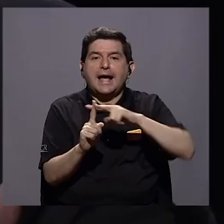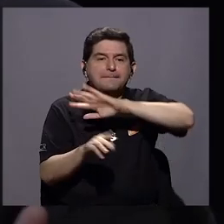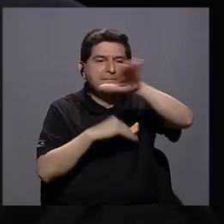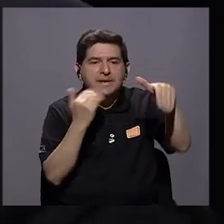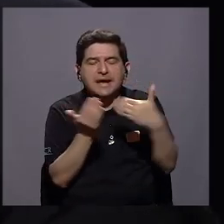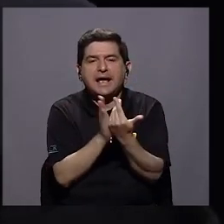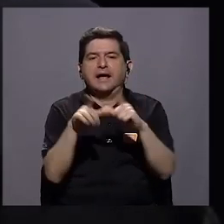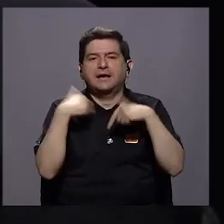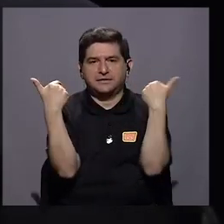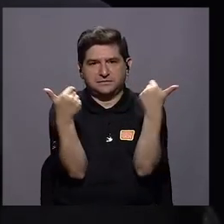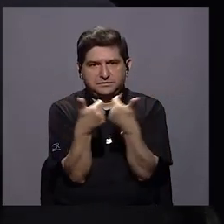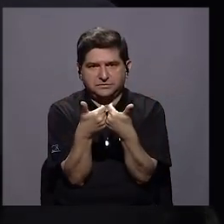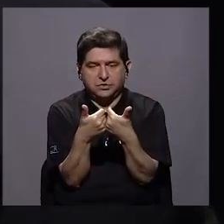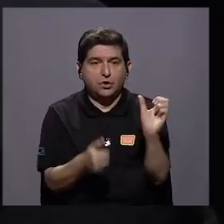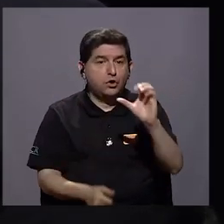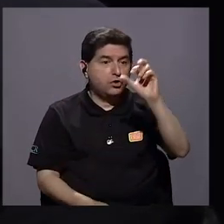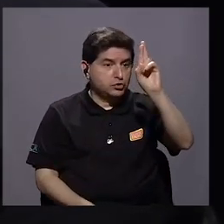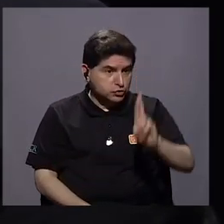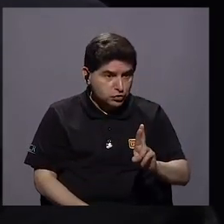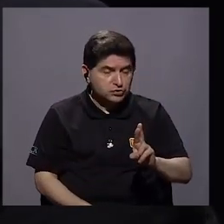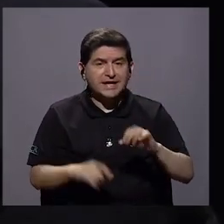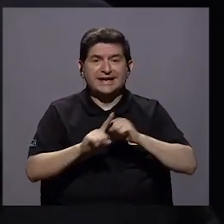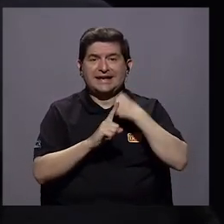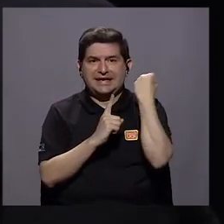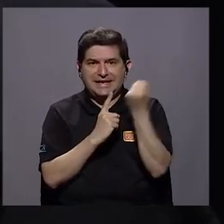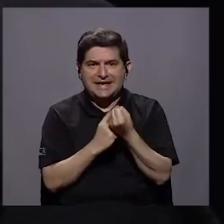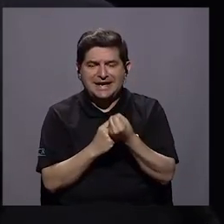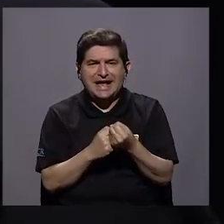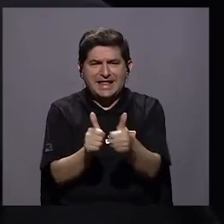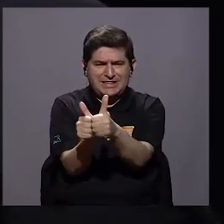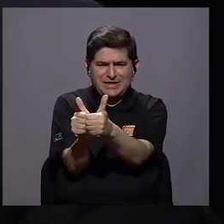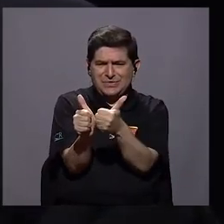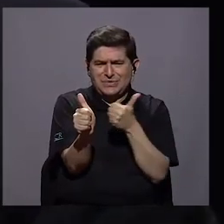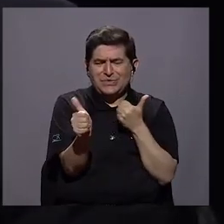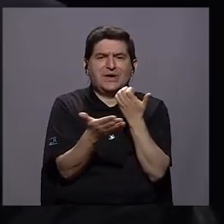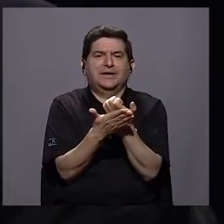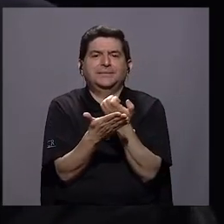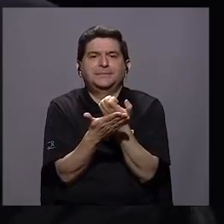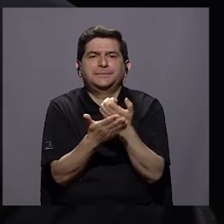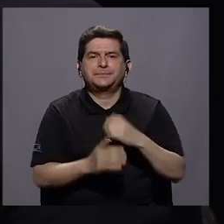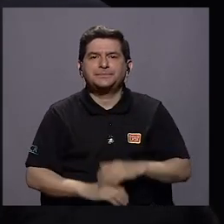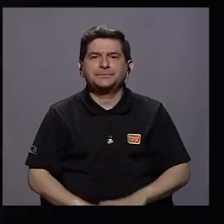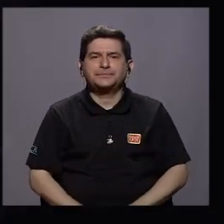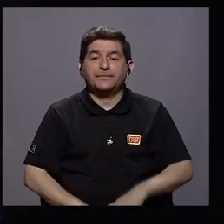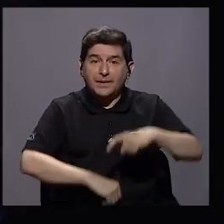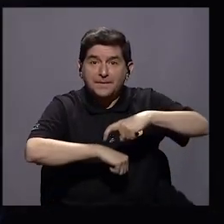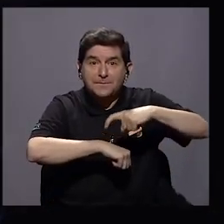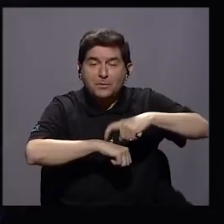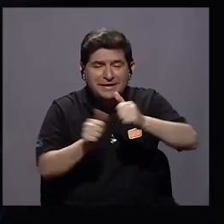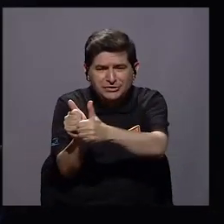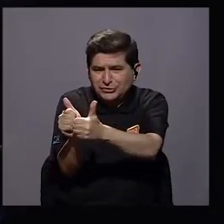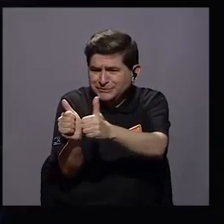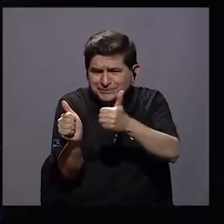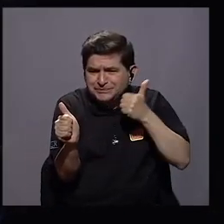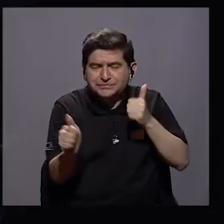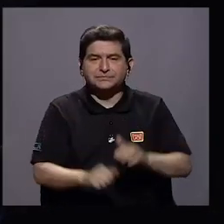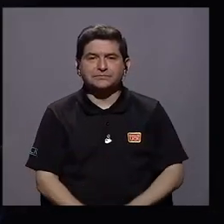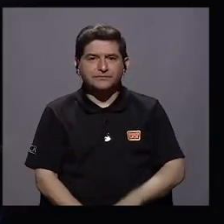para todos los sectores, Costa Rica está en una situación de recesión económica. En momentos de